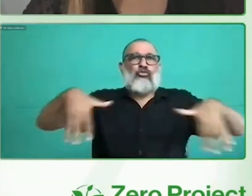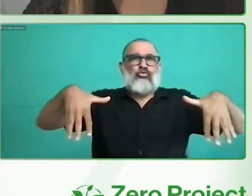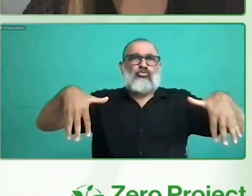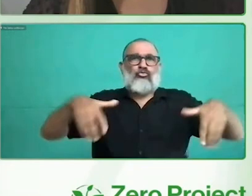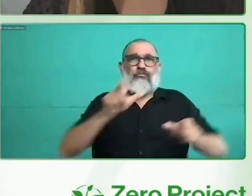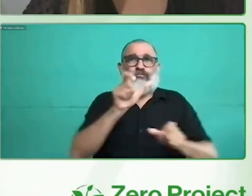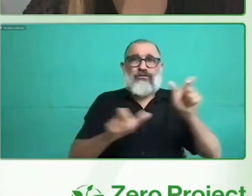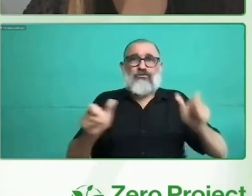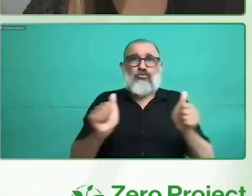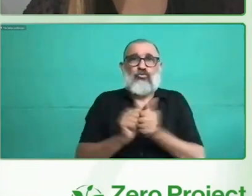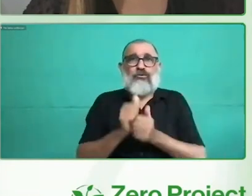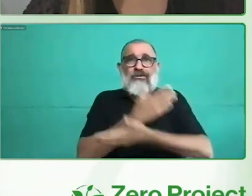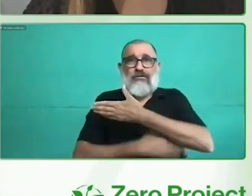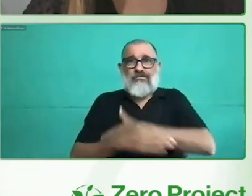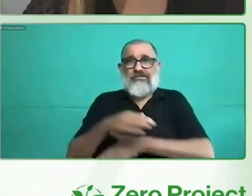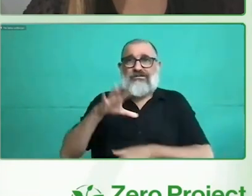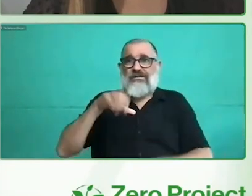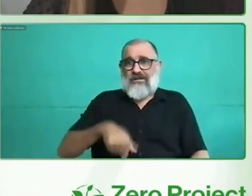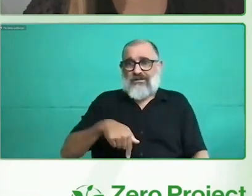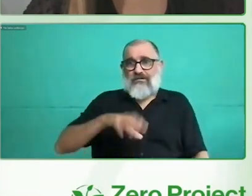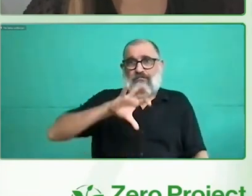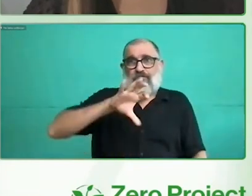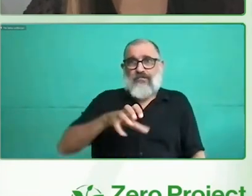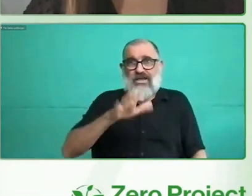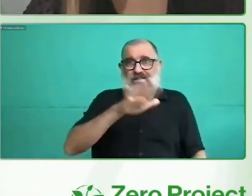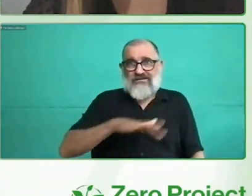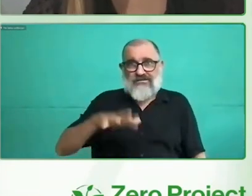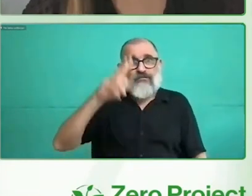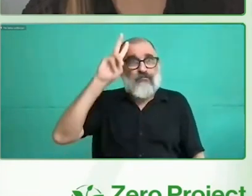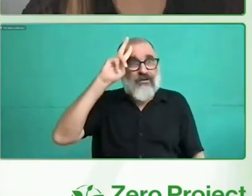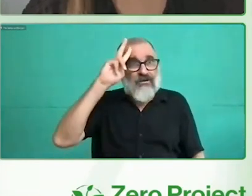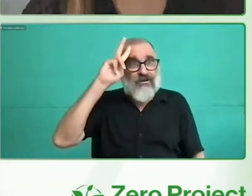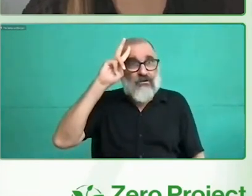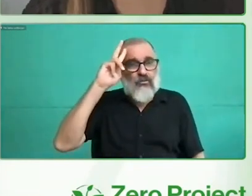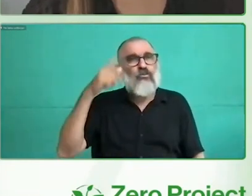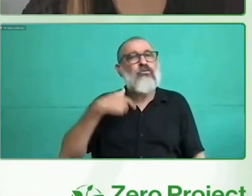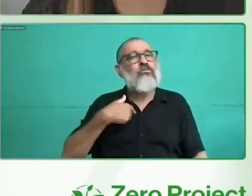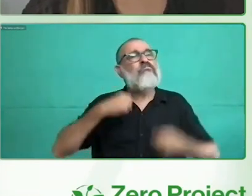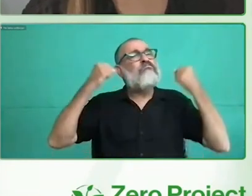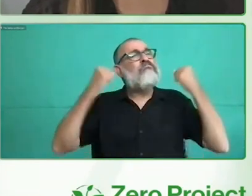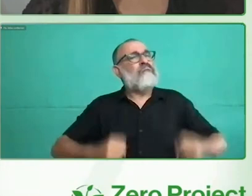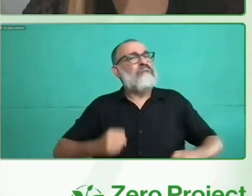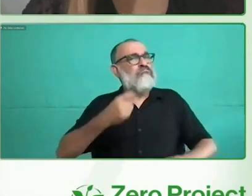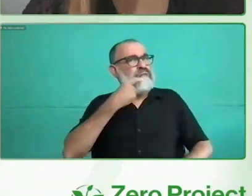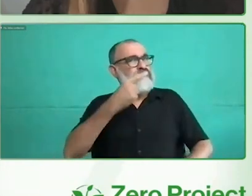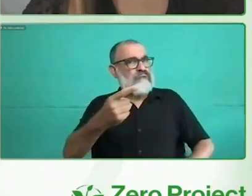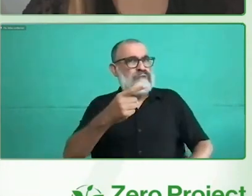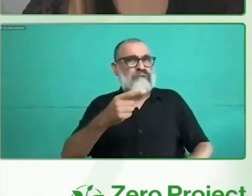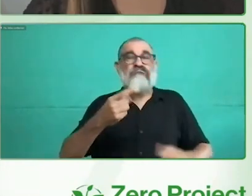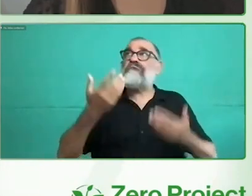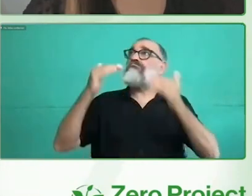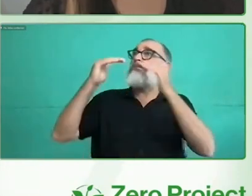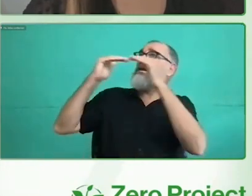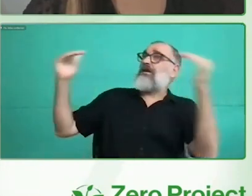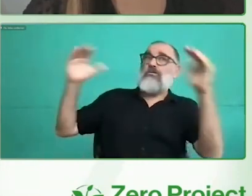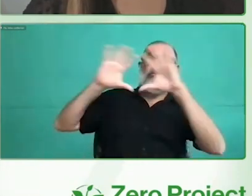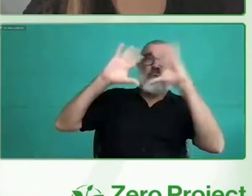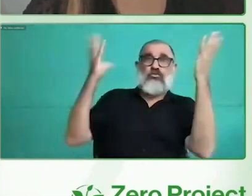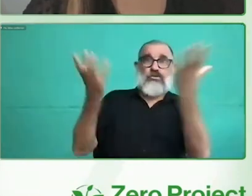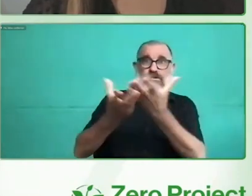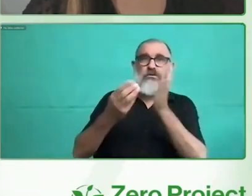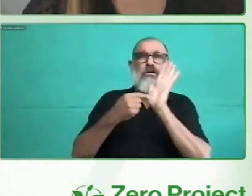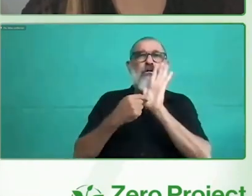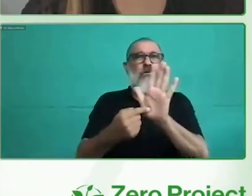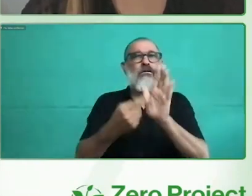esto en programas como el nuestro se podría traducir en barreras de acceso o de permanencia